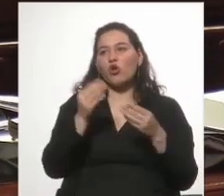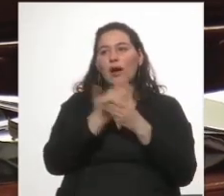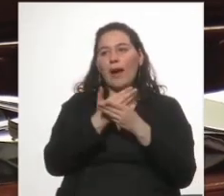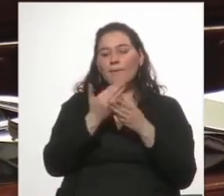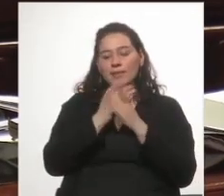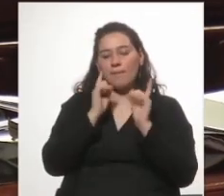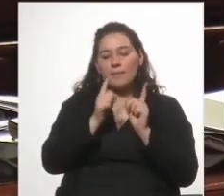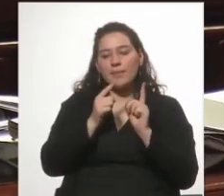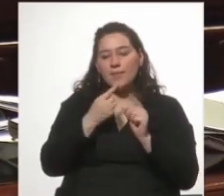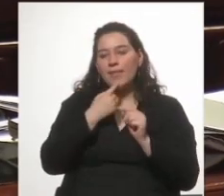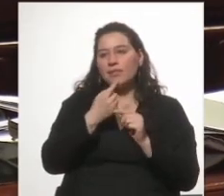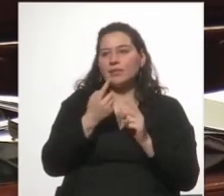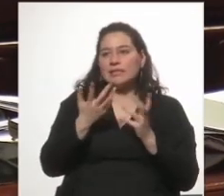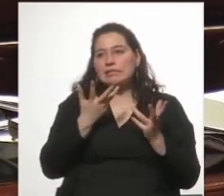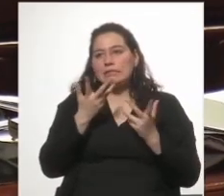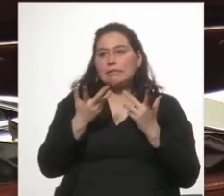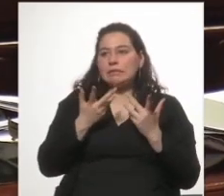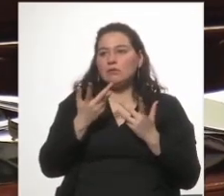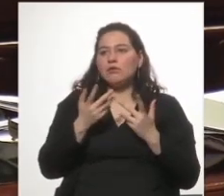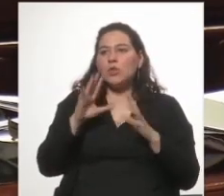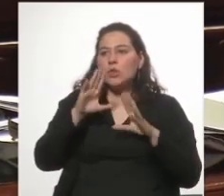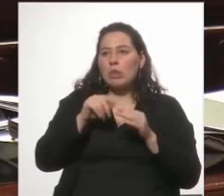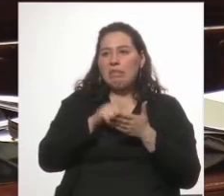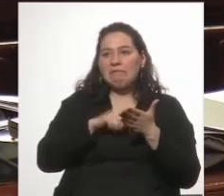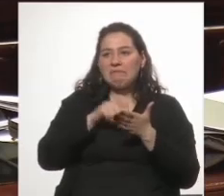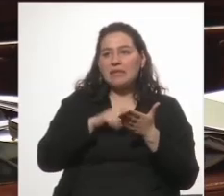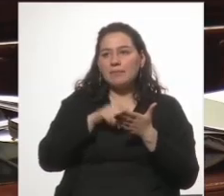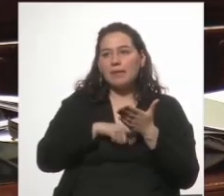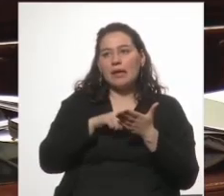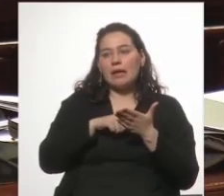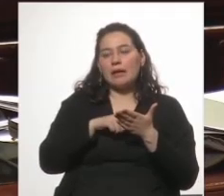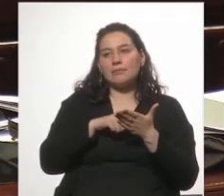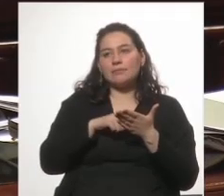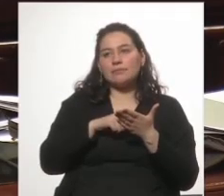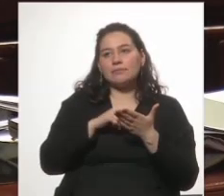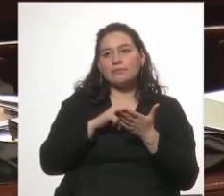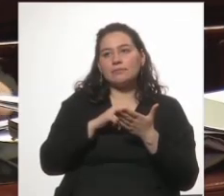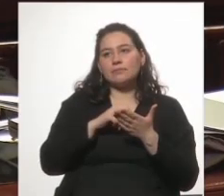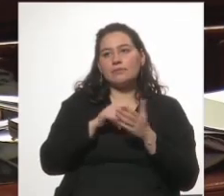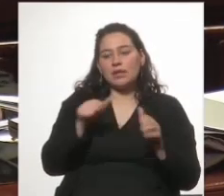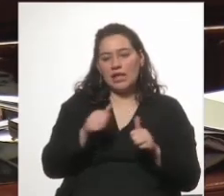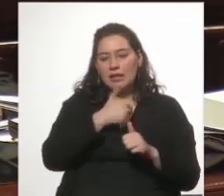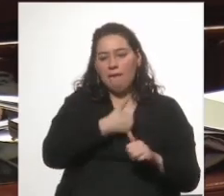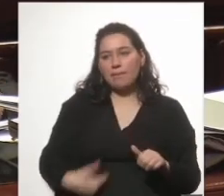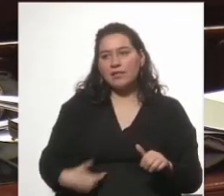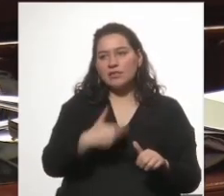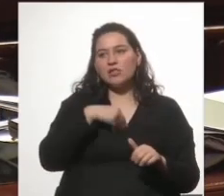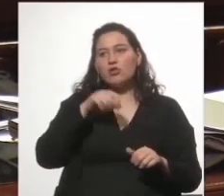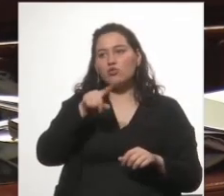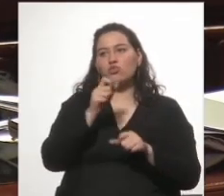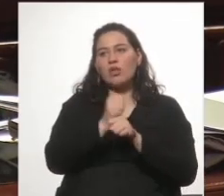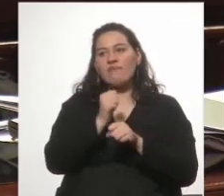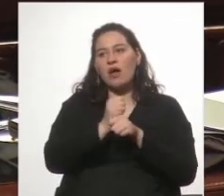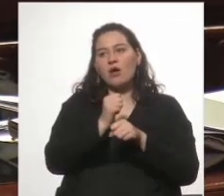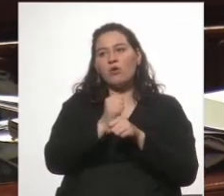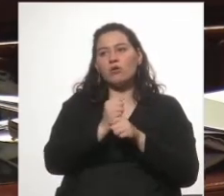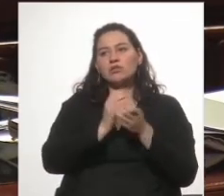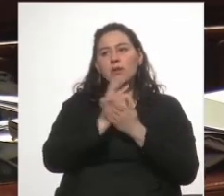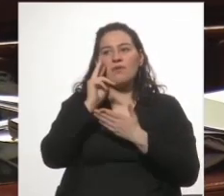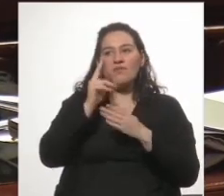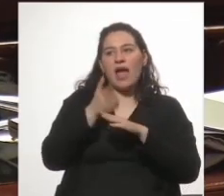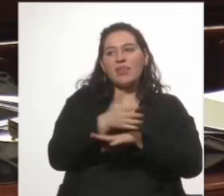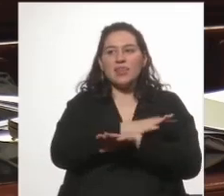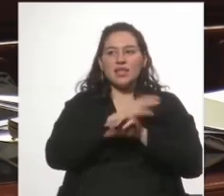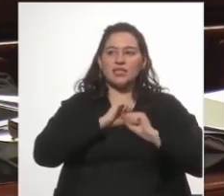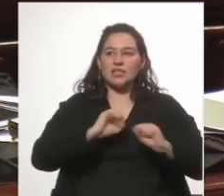respectiva, señala balbuciante todas las firmas que realiza el presidente en sus funciones previamente las ve el